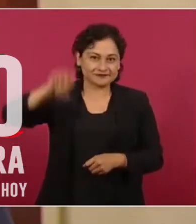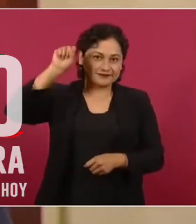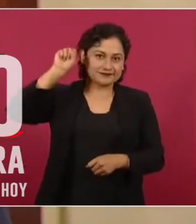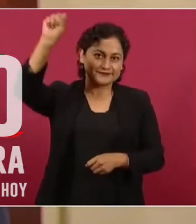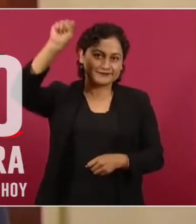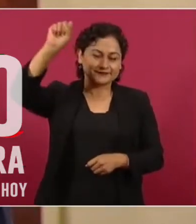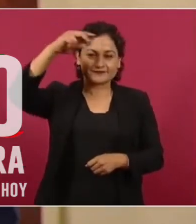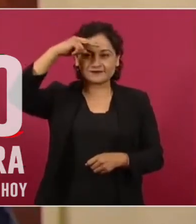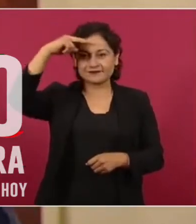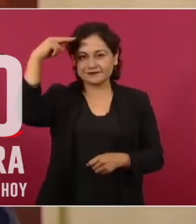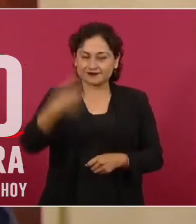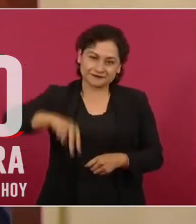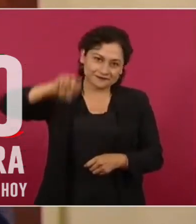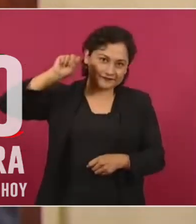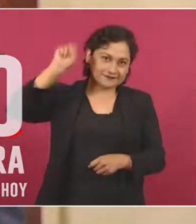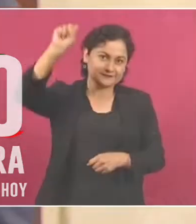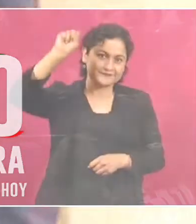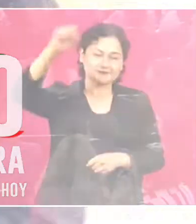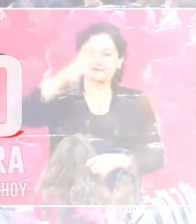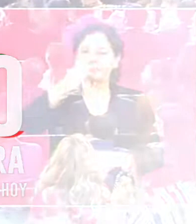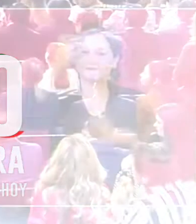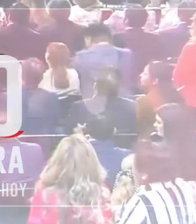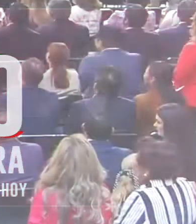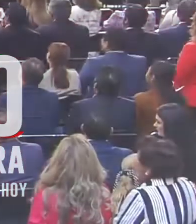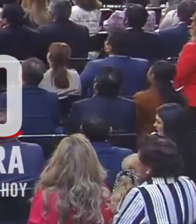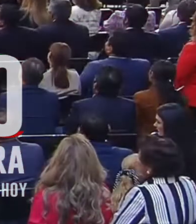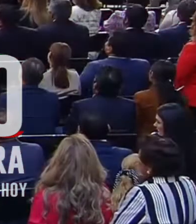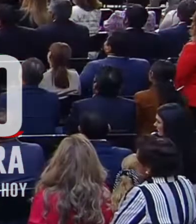México! ¡Viva México!